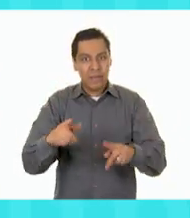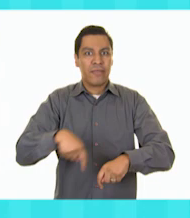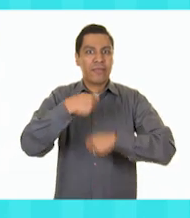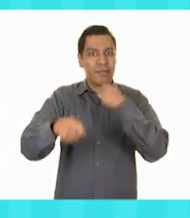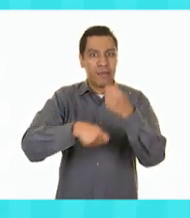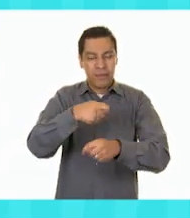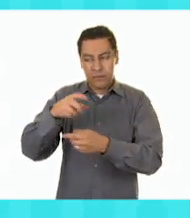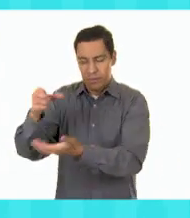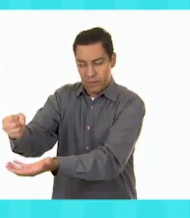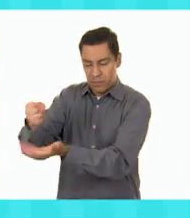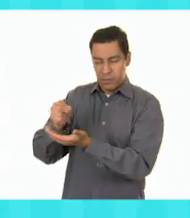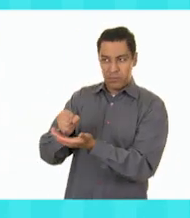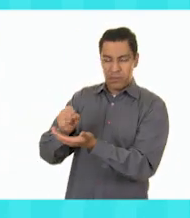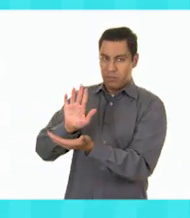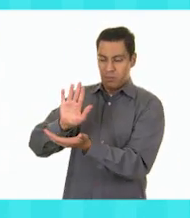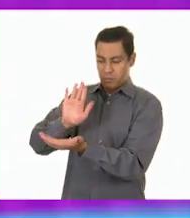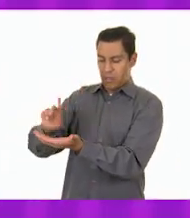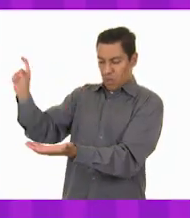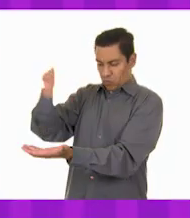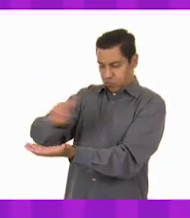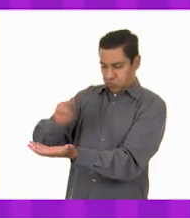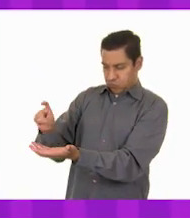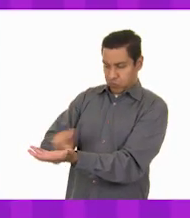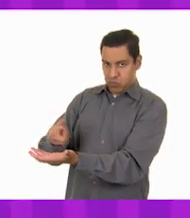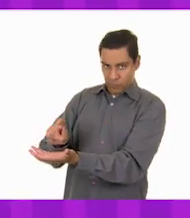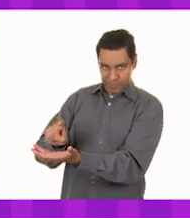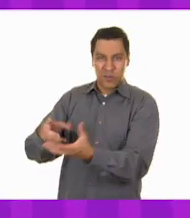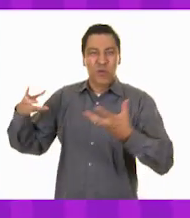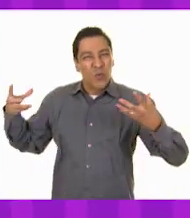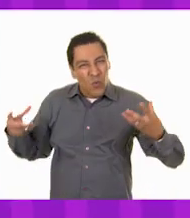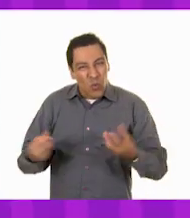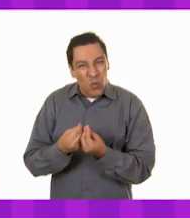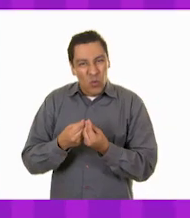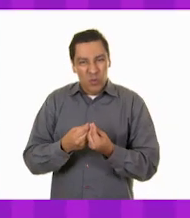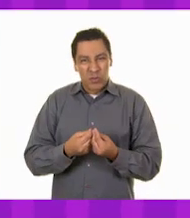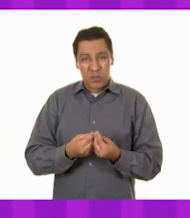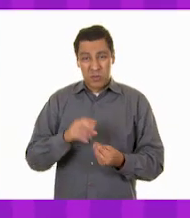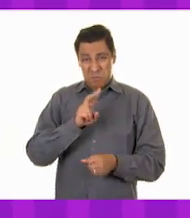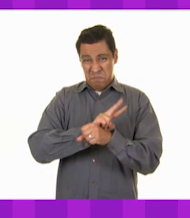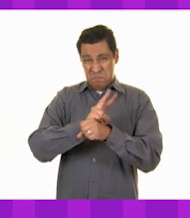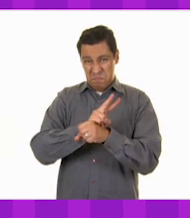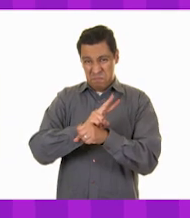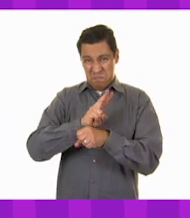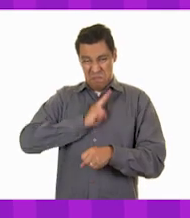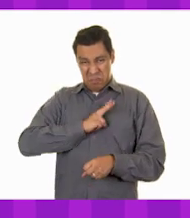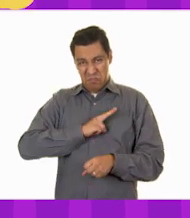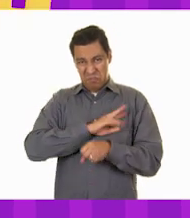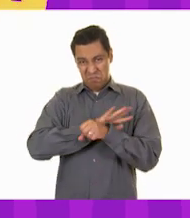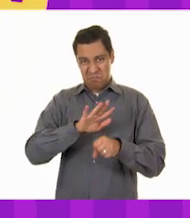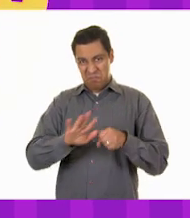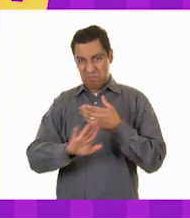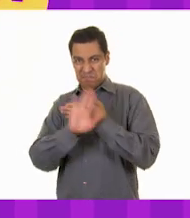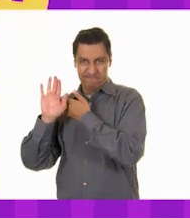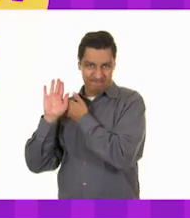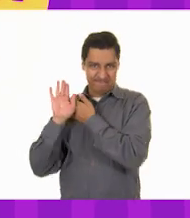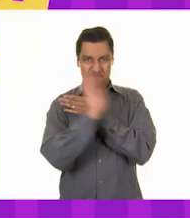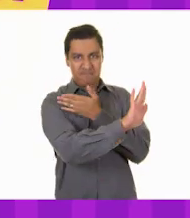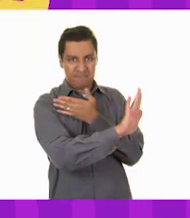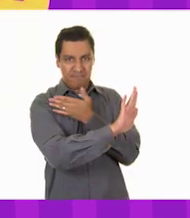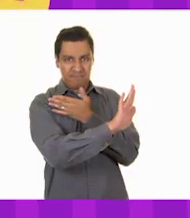tienda o en el supermercado sigamos luchando juntos contra este virus cuidando los sueños a los